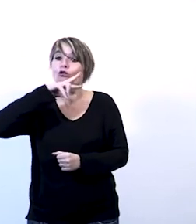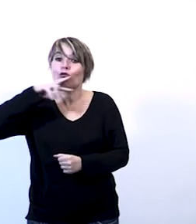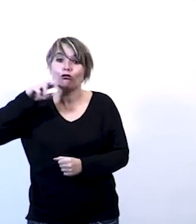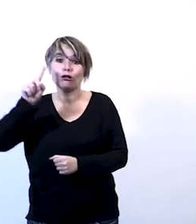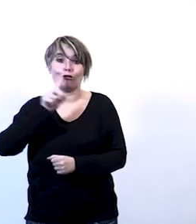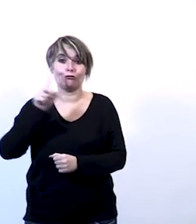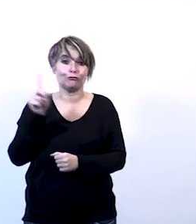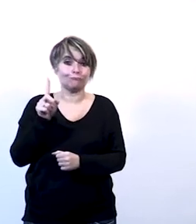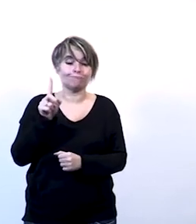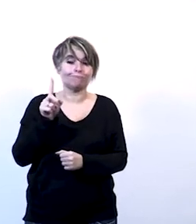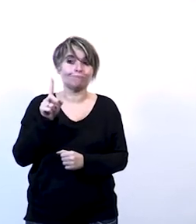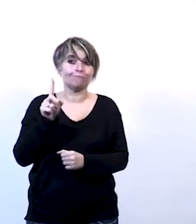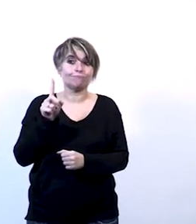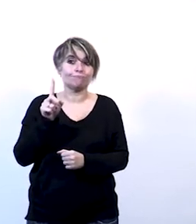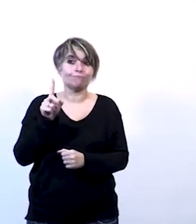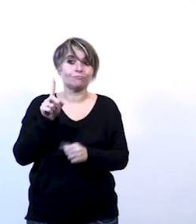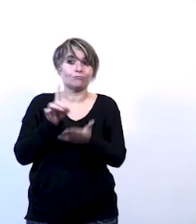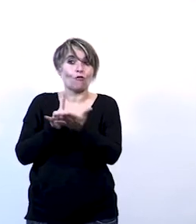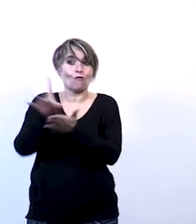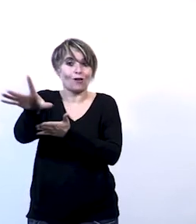tiene por qué estar aquí.